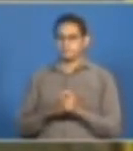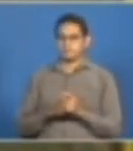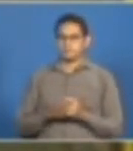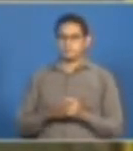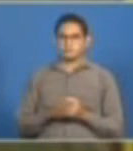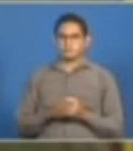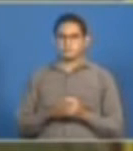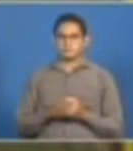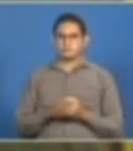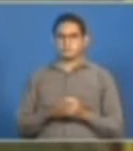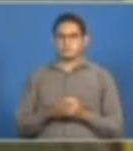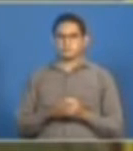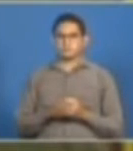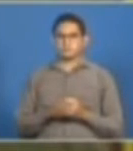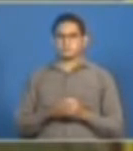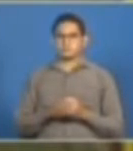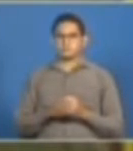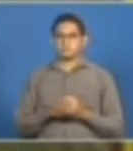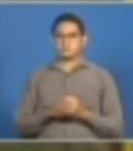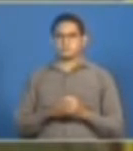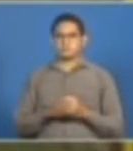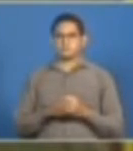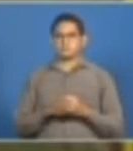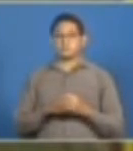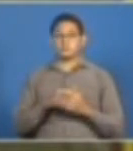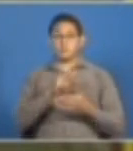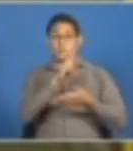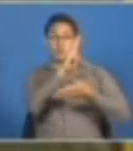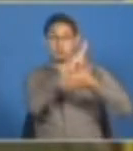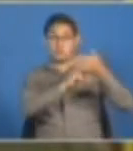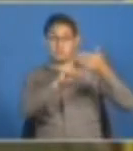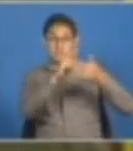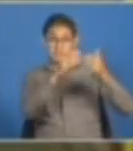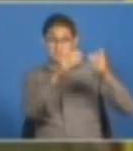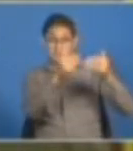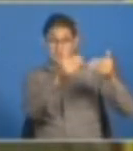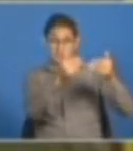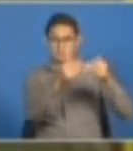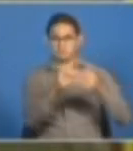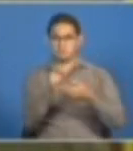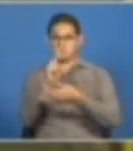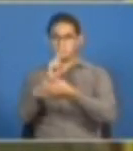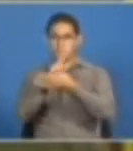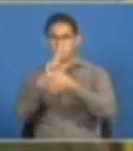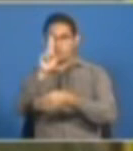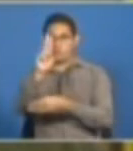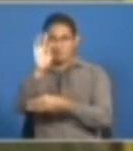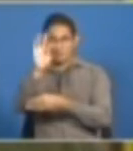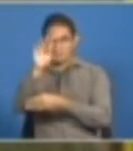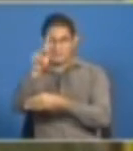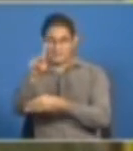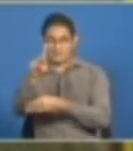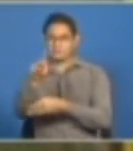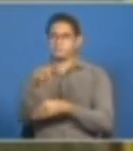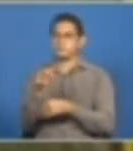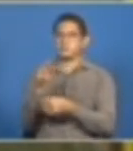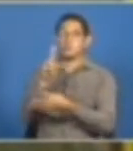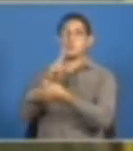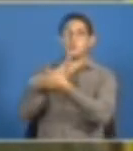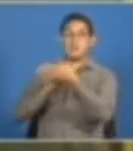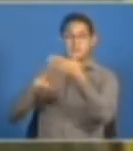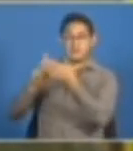capacidad instalada en estos momentos. La Universidad de Panamá, la Universidad Tecnológica, la Universidad Autónoma de